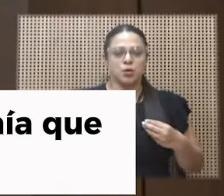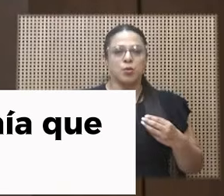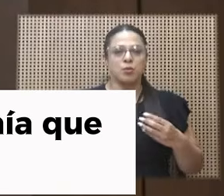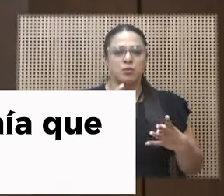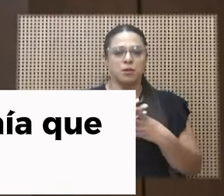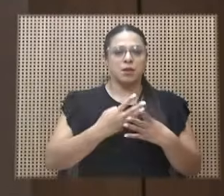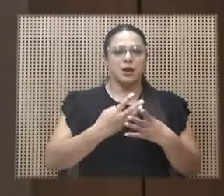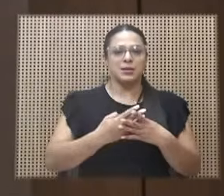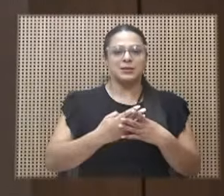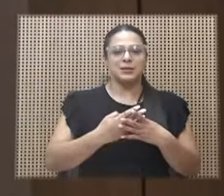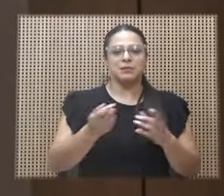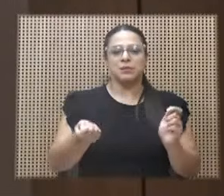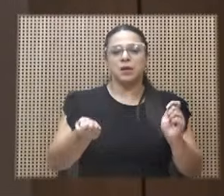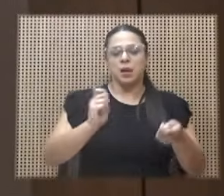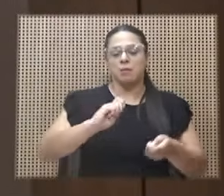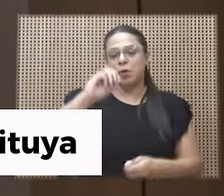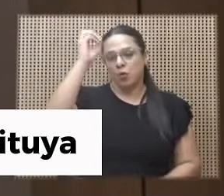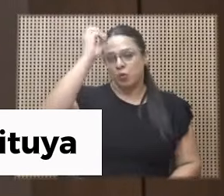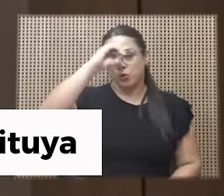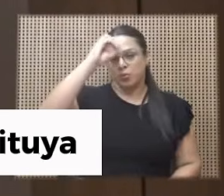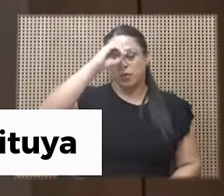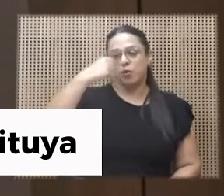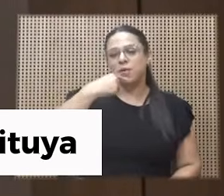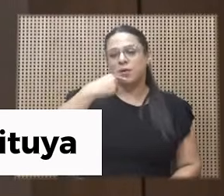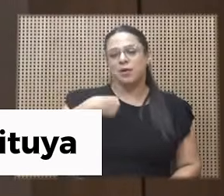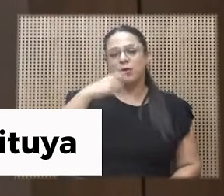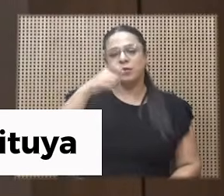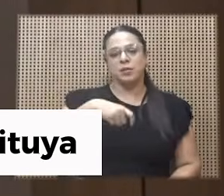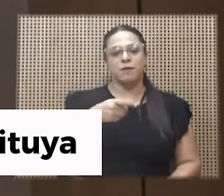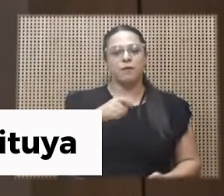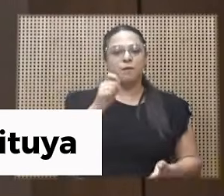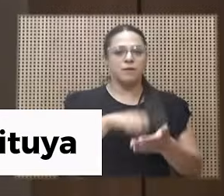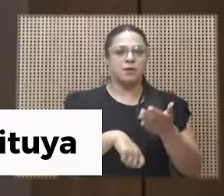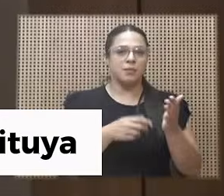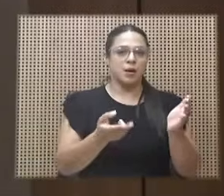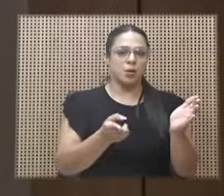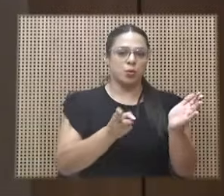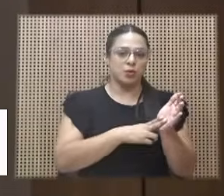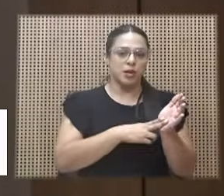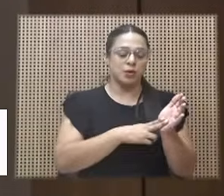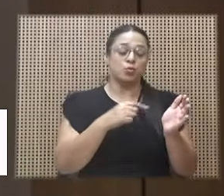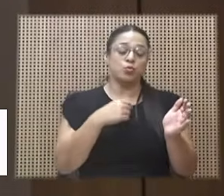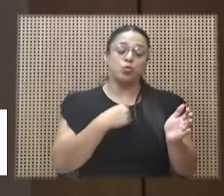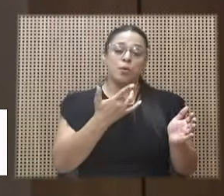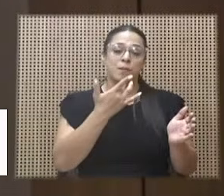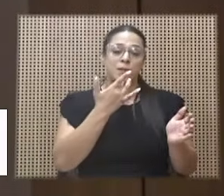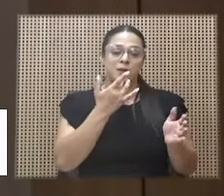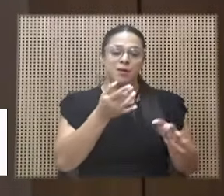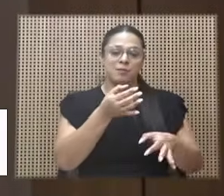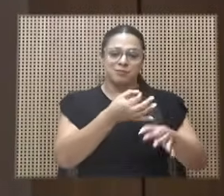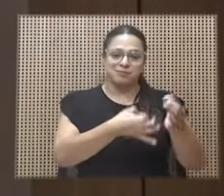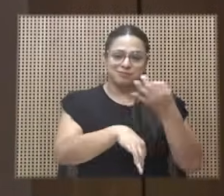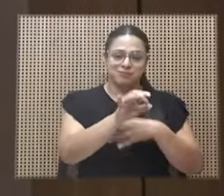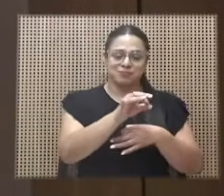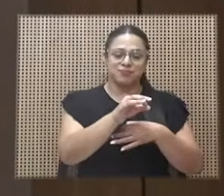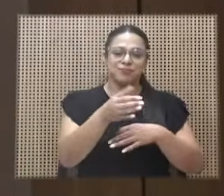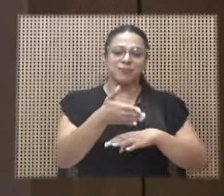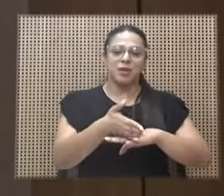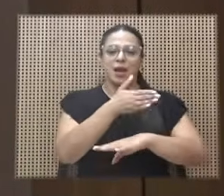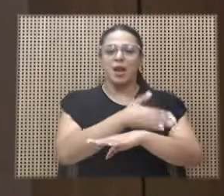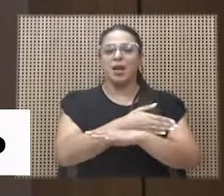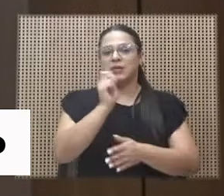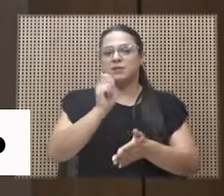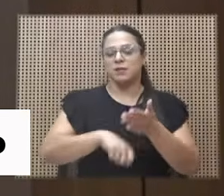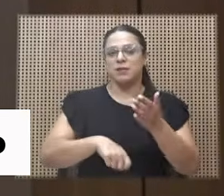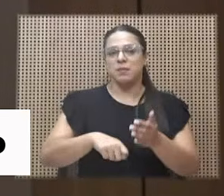indicó que tenía que firmar ese contrato, a lo cual le dije, prefiero que me destituya antes que firmar ese contrato. Y no me voy a